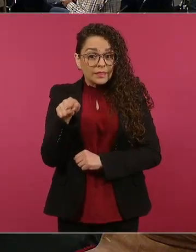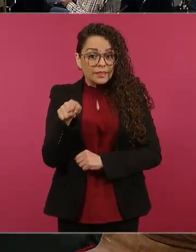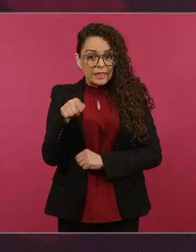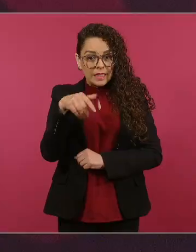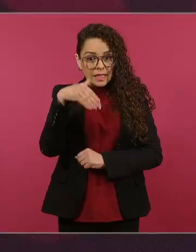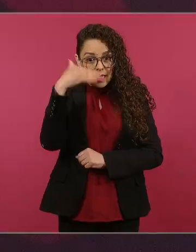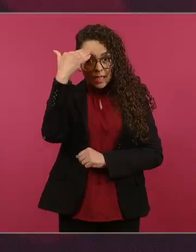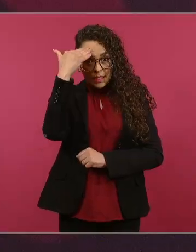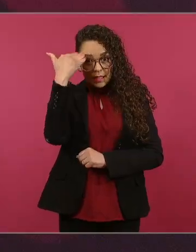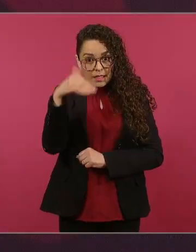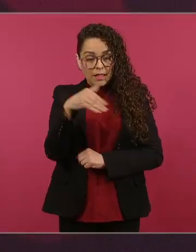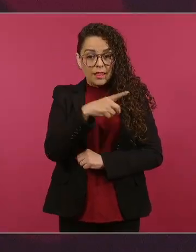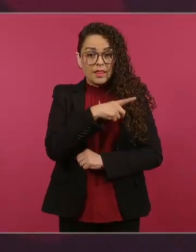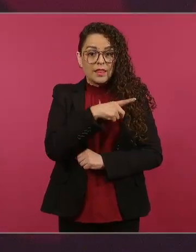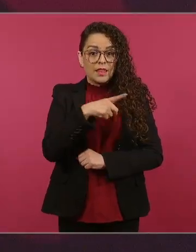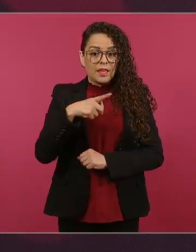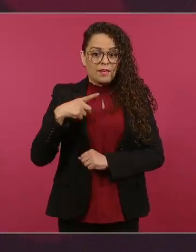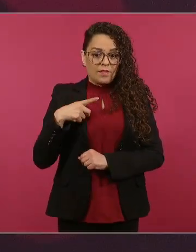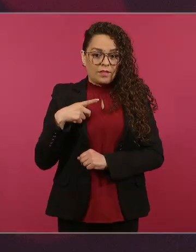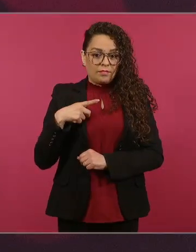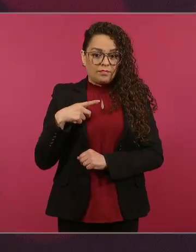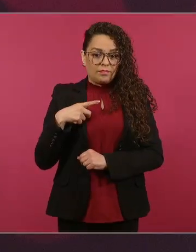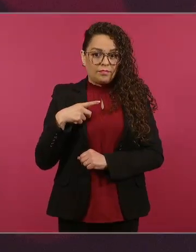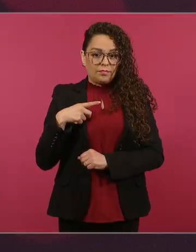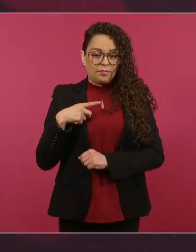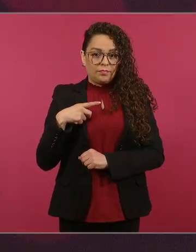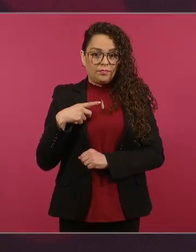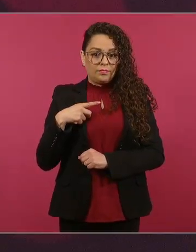que los liberaron